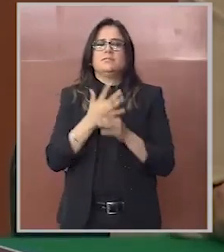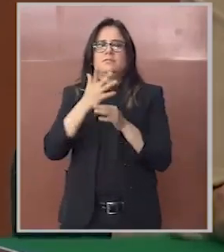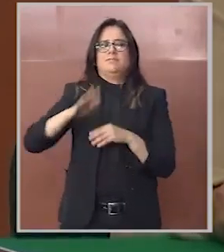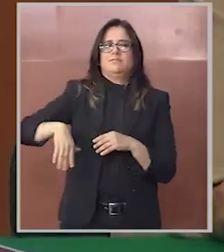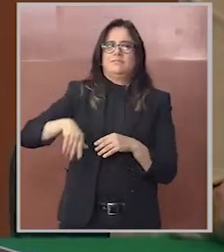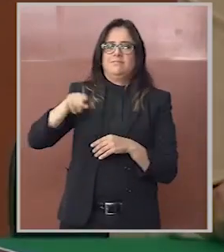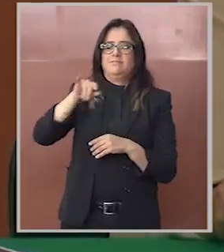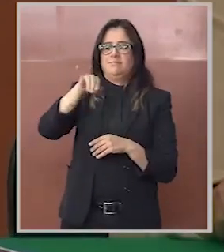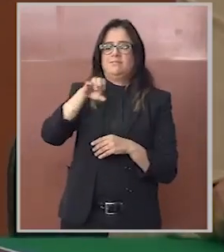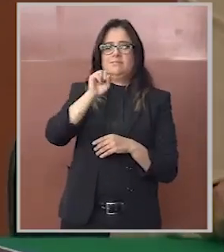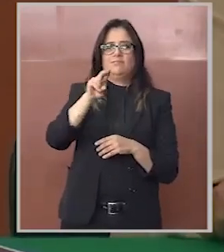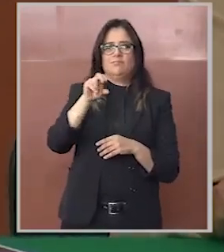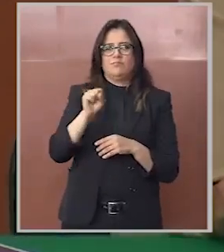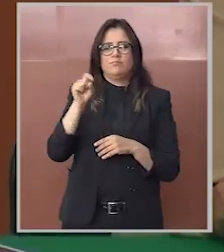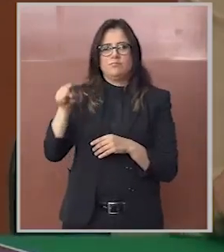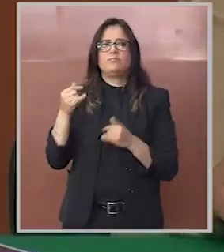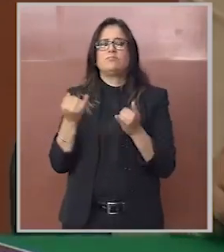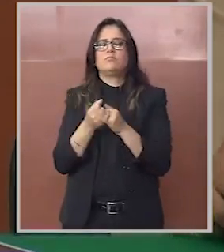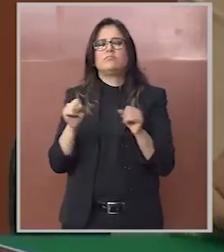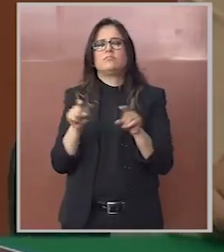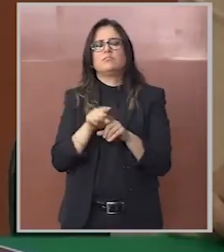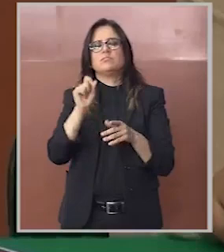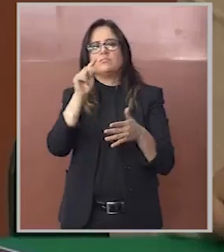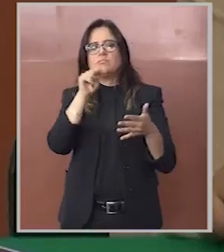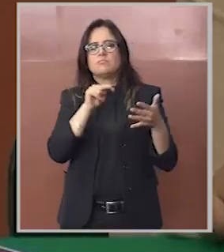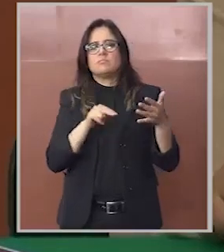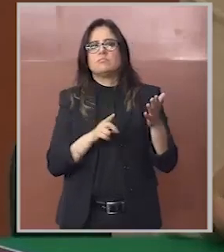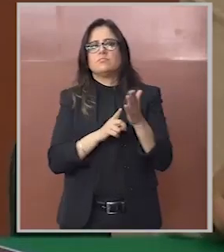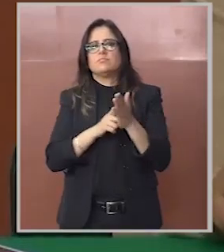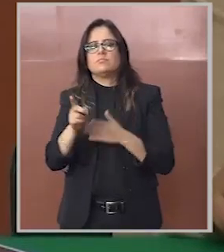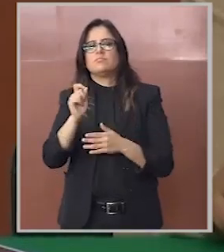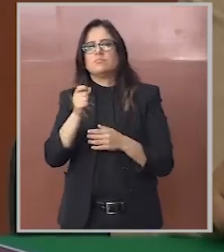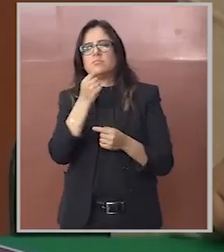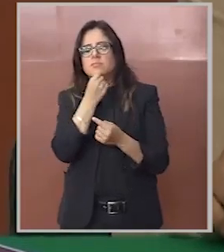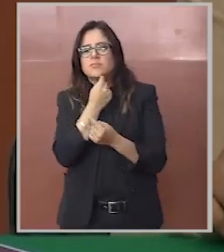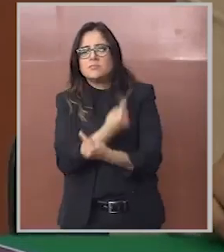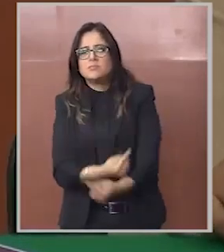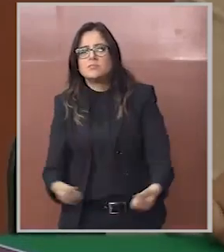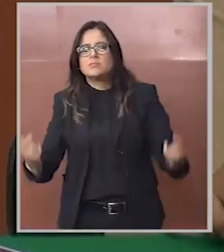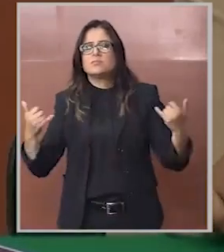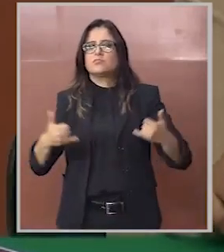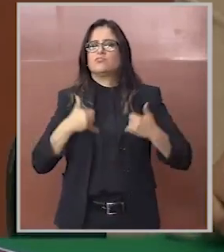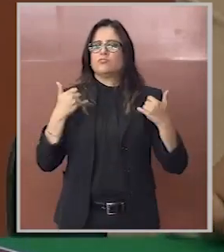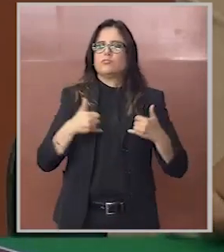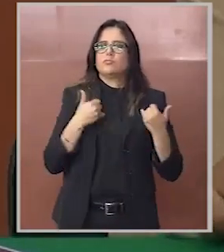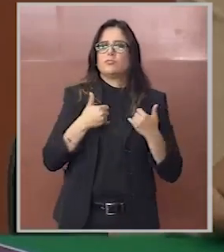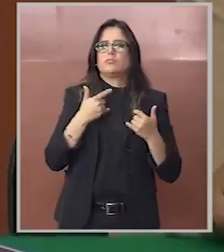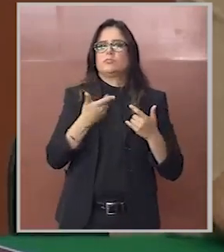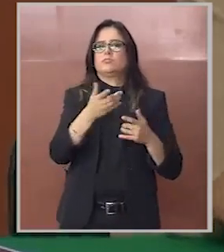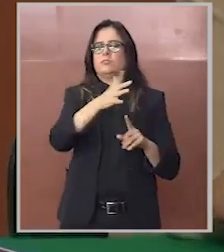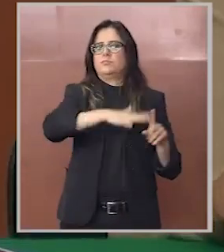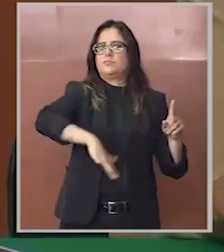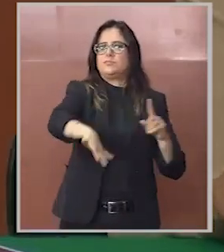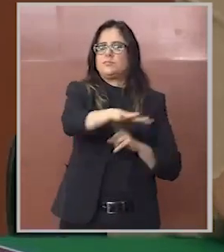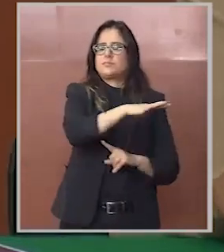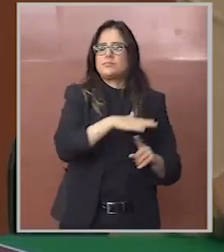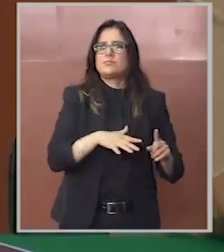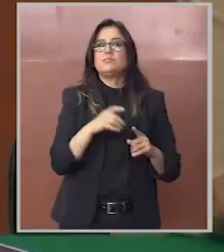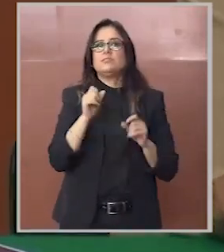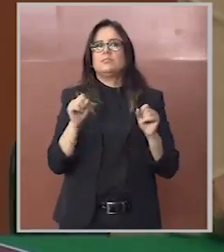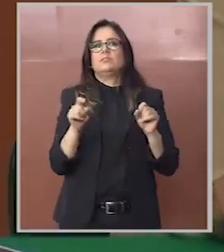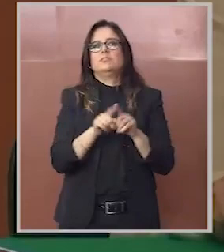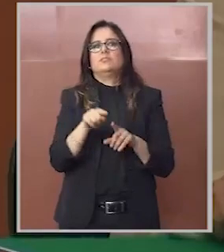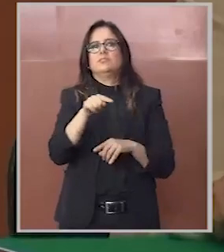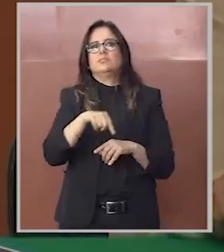también este abordamos pues los derechos de las niñeces de las adolescencias y de las juventudes no que ahí también porque además